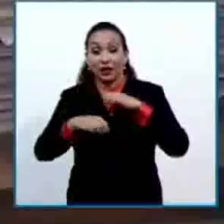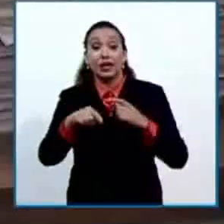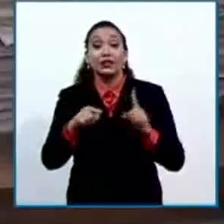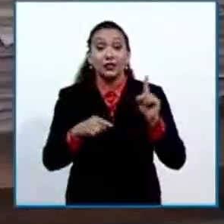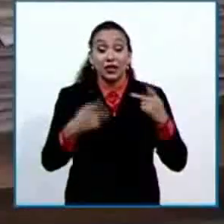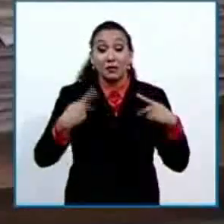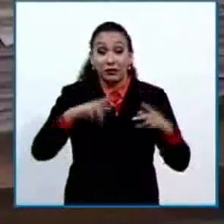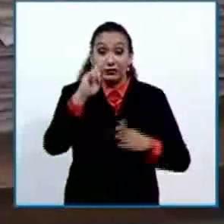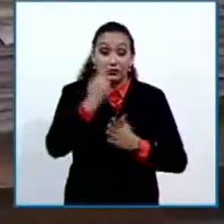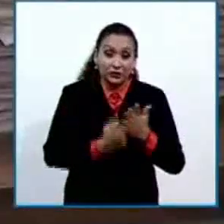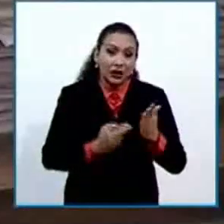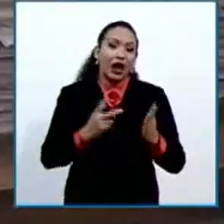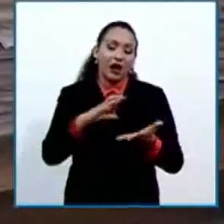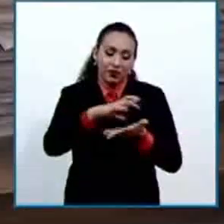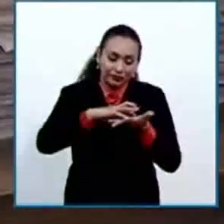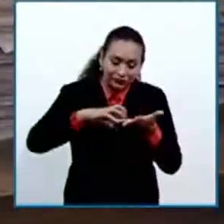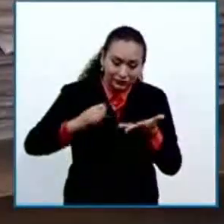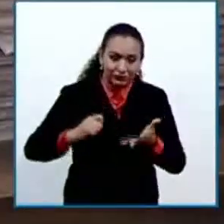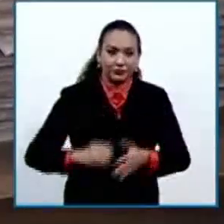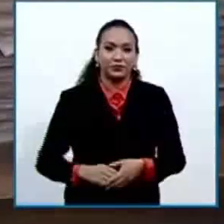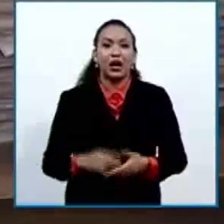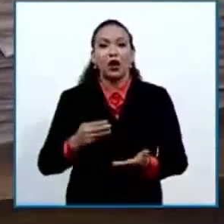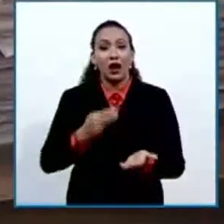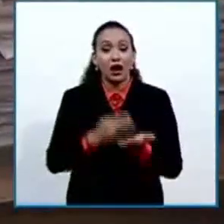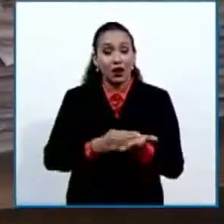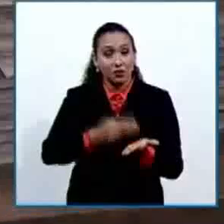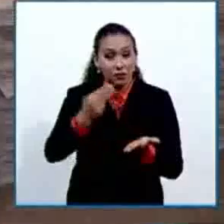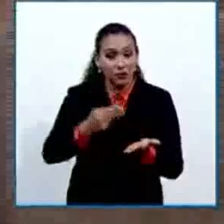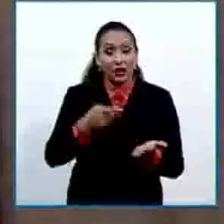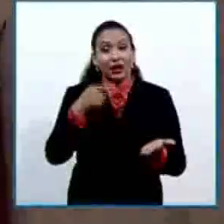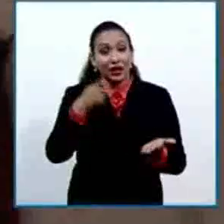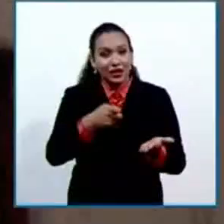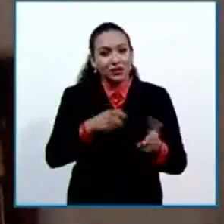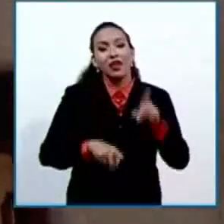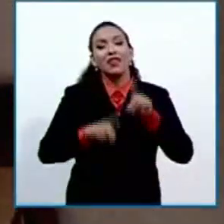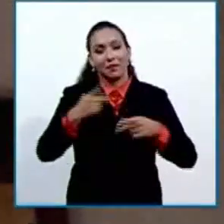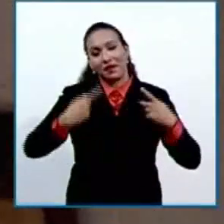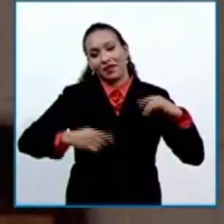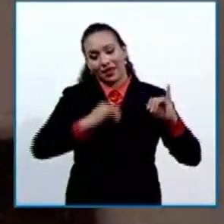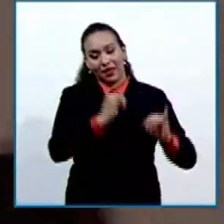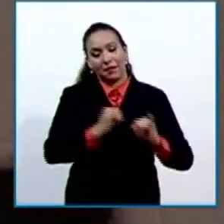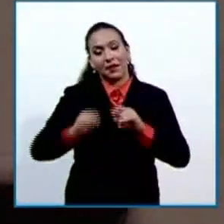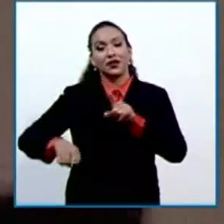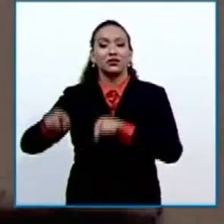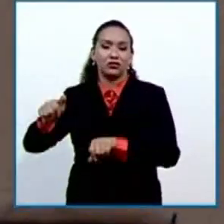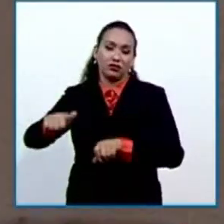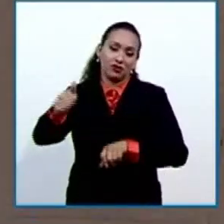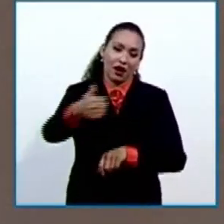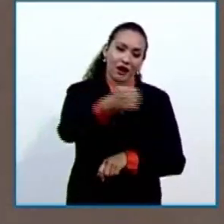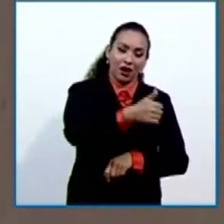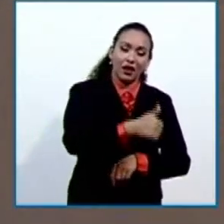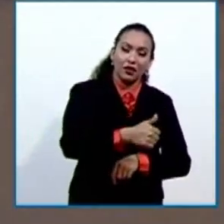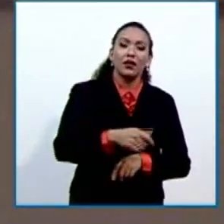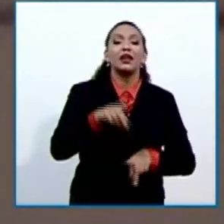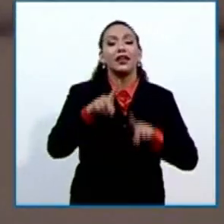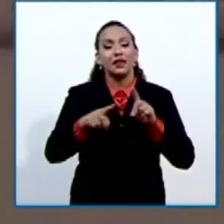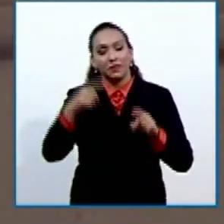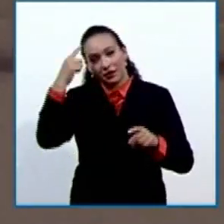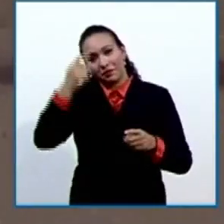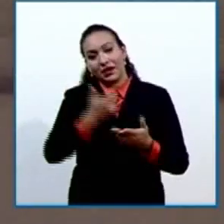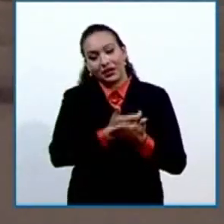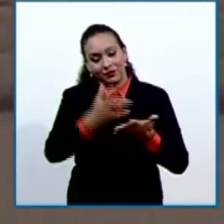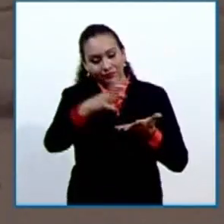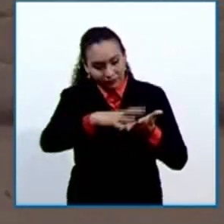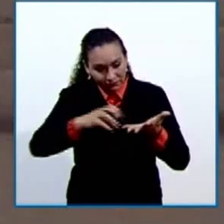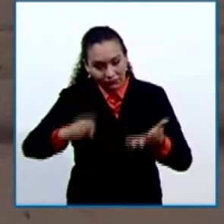en dicha falta. La sala consideró que la multa es proporcional y adecuada con la conducta que pretende